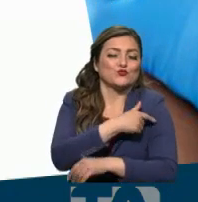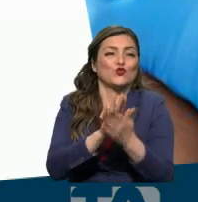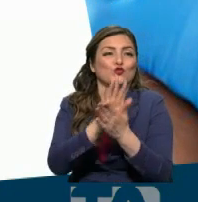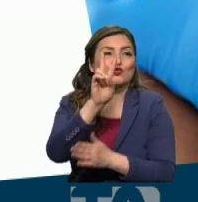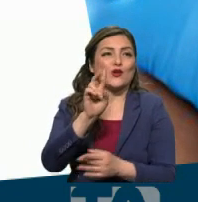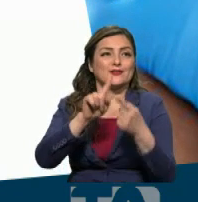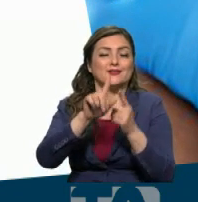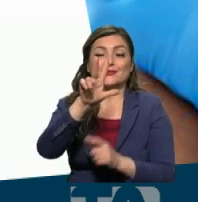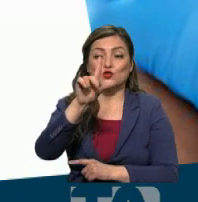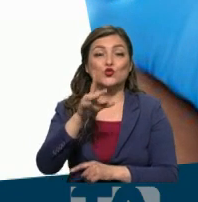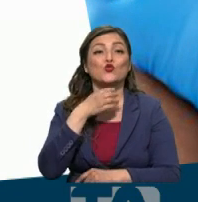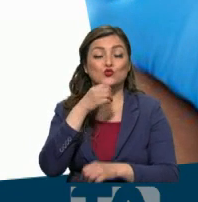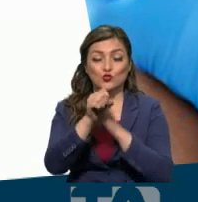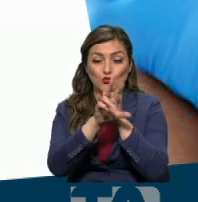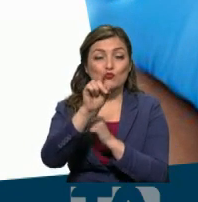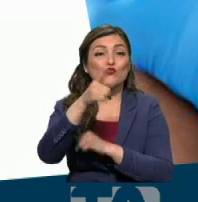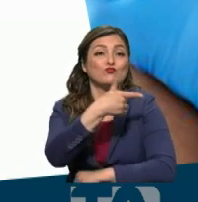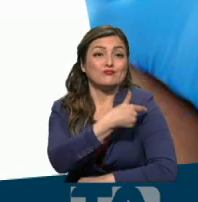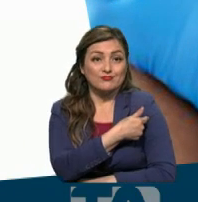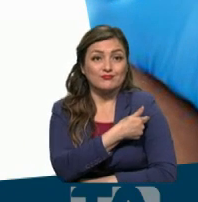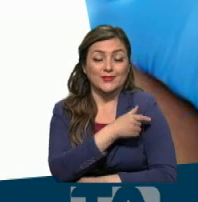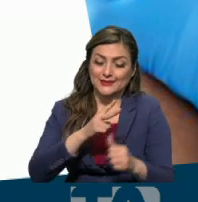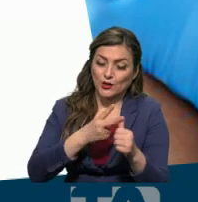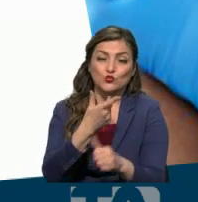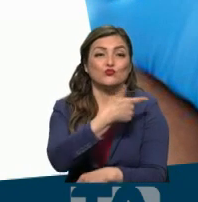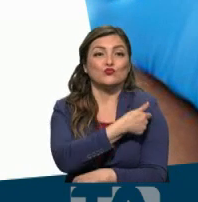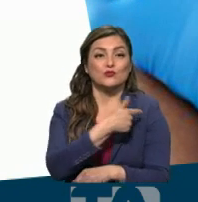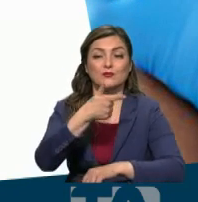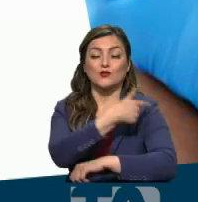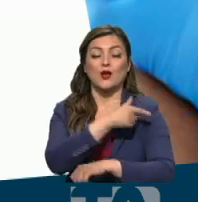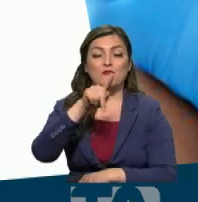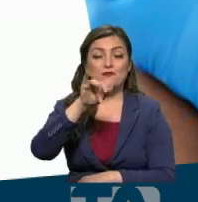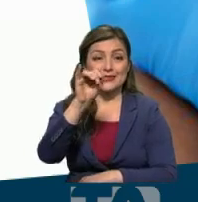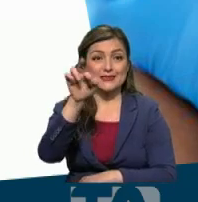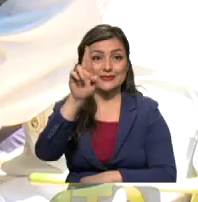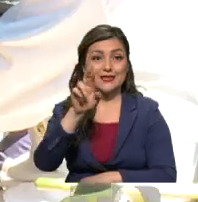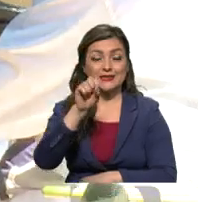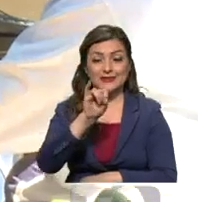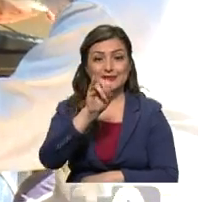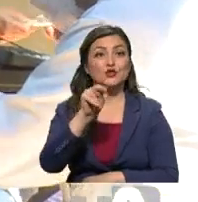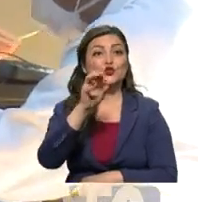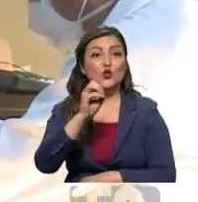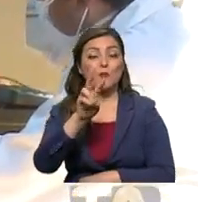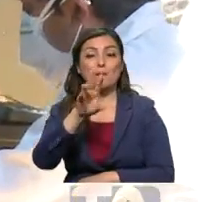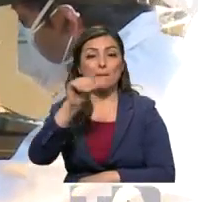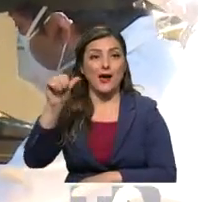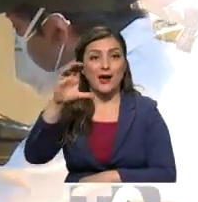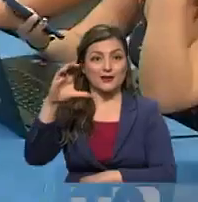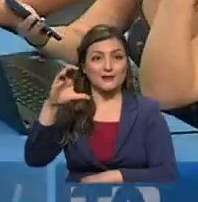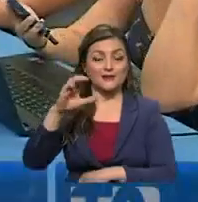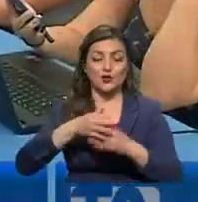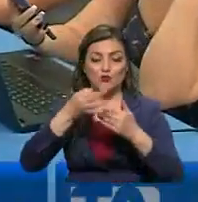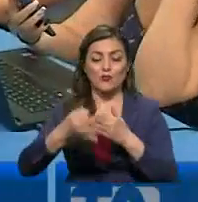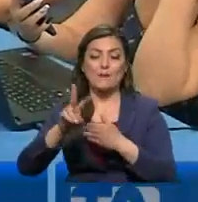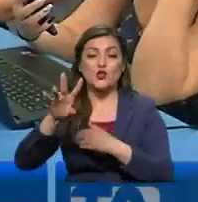y 31 de agosto de 2021 se inyectarán las segundas dosis de la vacuna Pfizer y Sinovac en cumplimiento del intervalo de